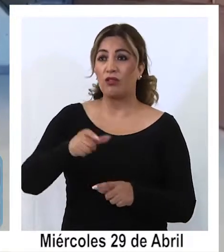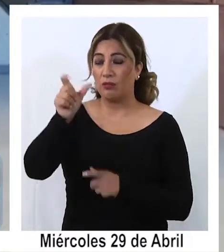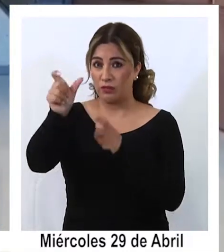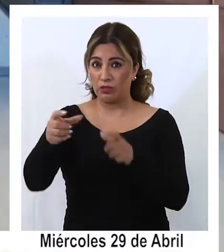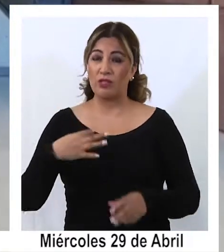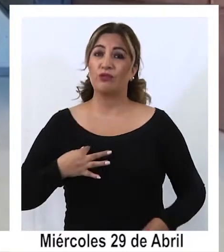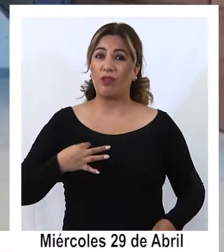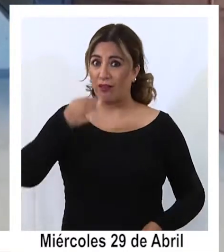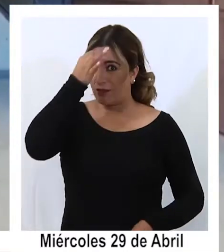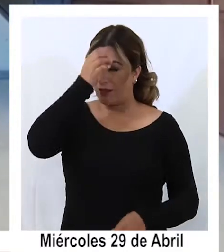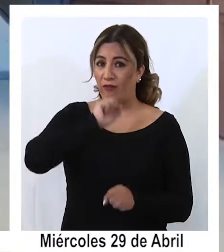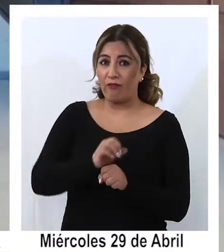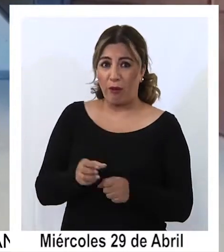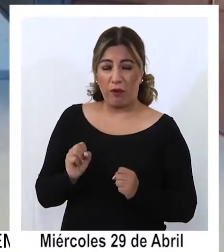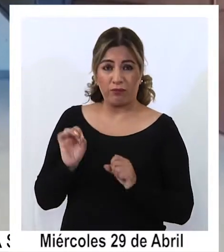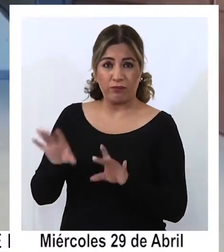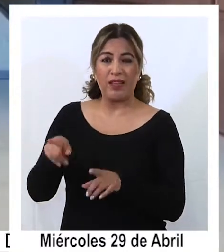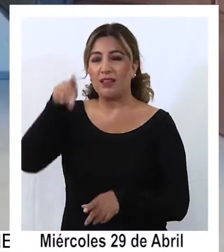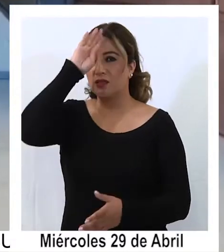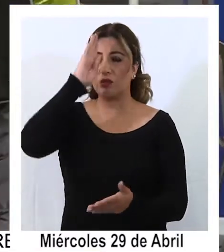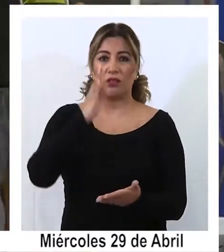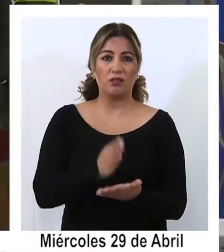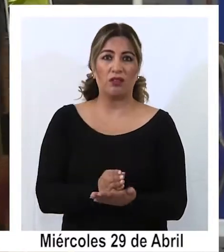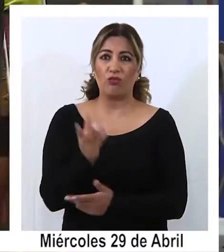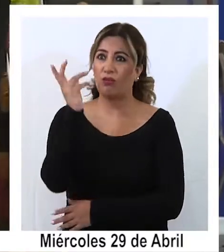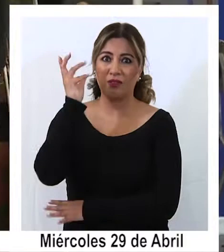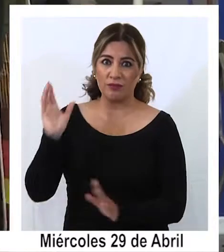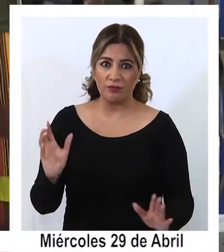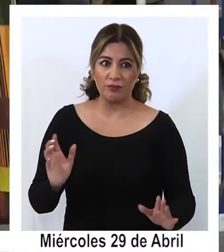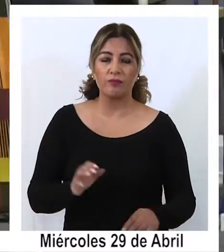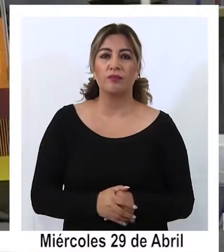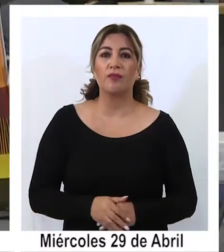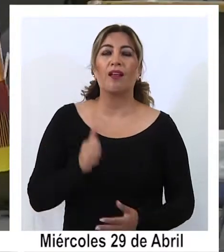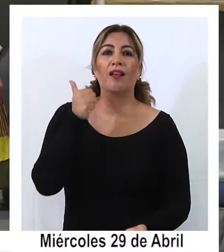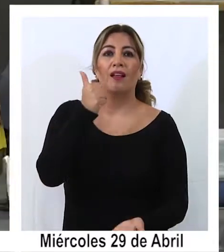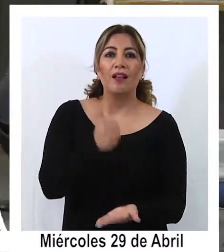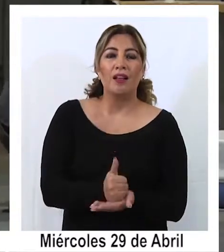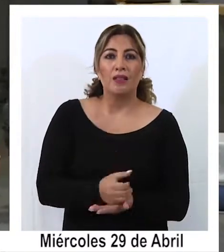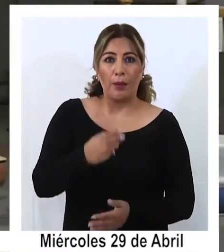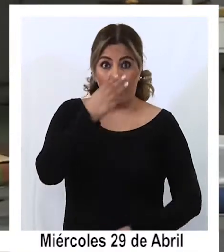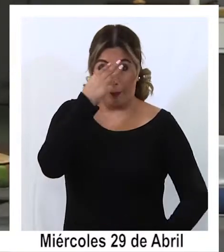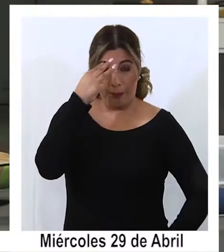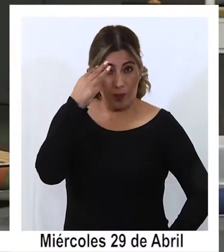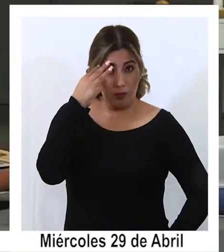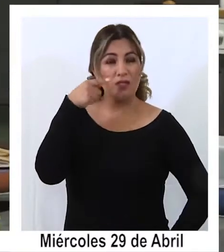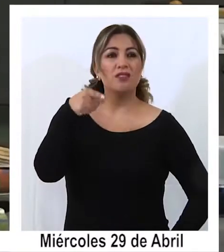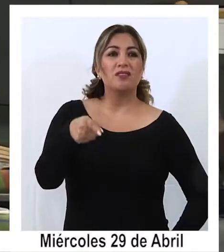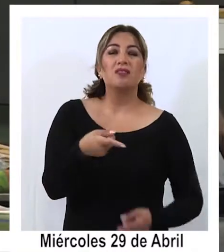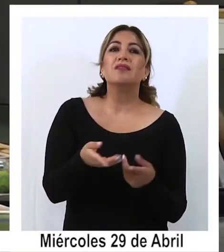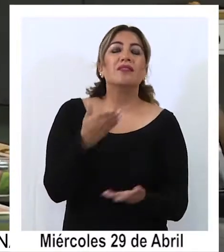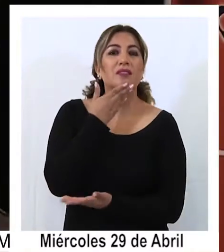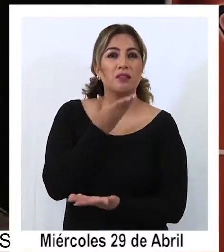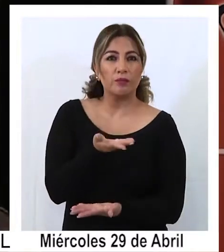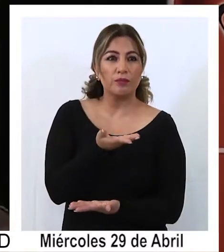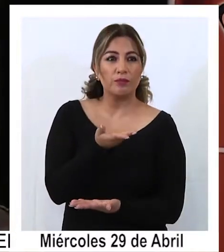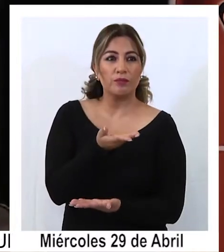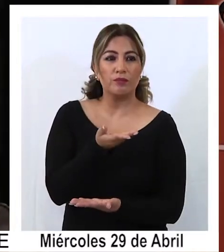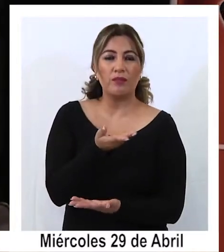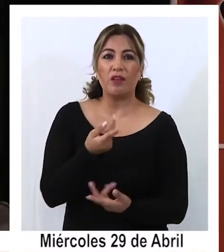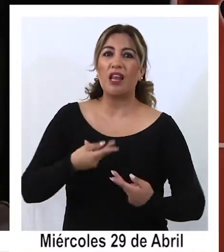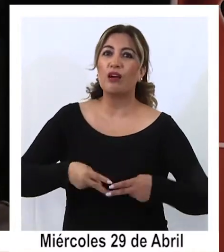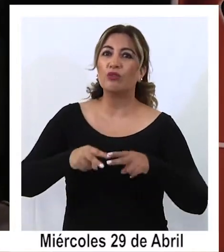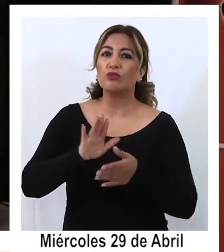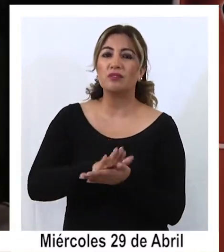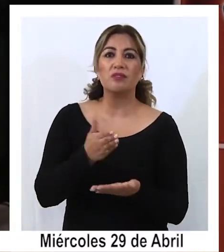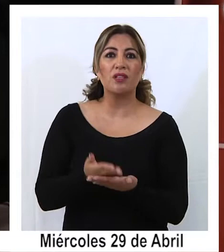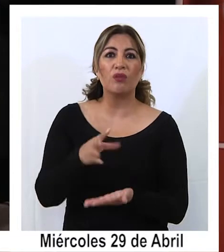ciudadanía. Es una decisión inentendible. El alcalde Soria señaló que, entre otras razones, la infraestructura